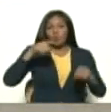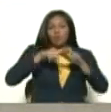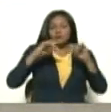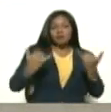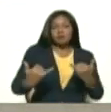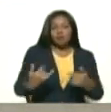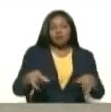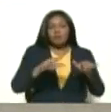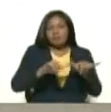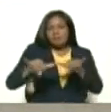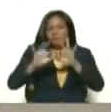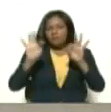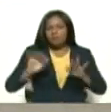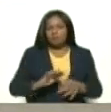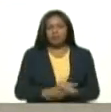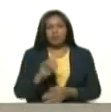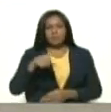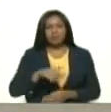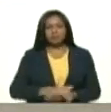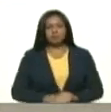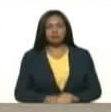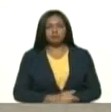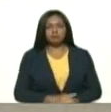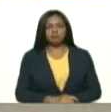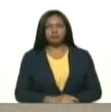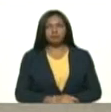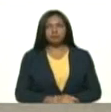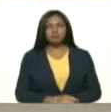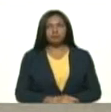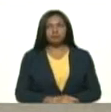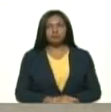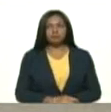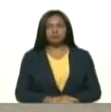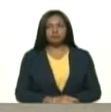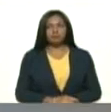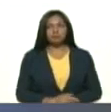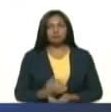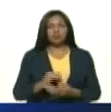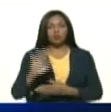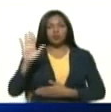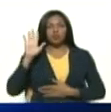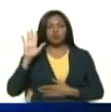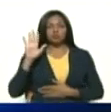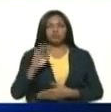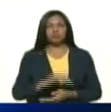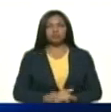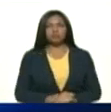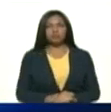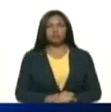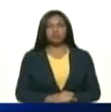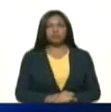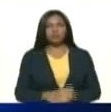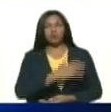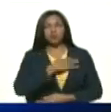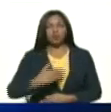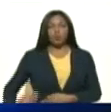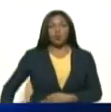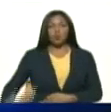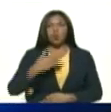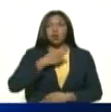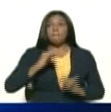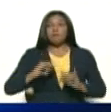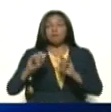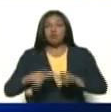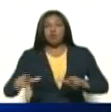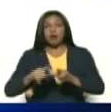ahora, Pedro Carmona Estanga, juró, se autojuramentó en este salón, ahí